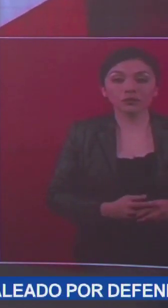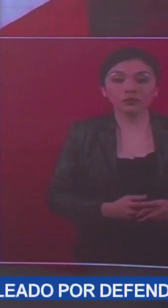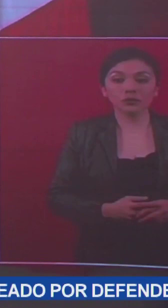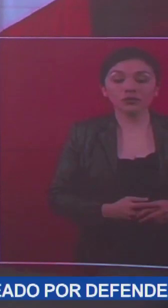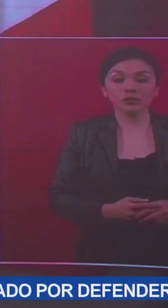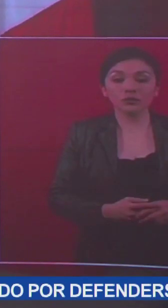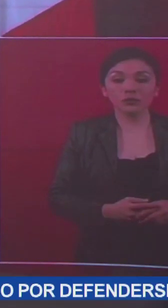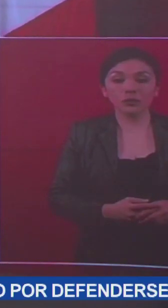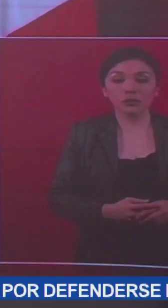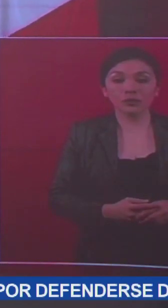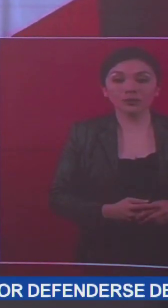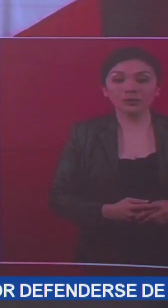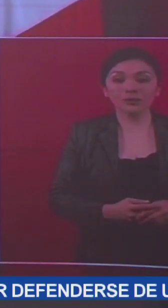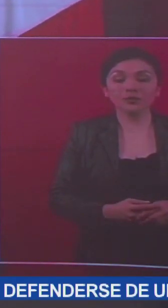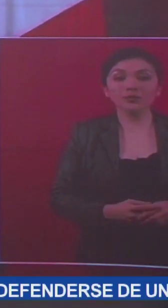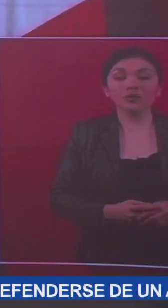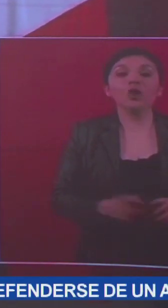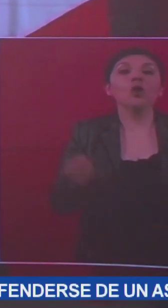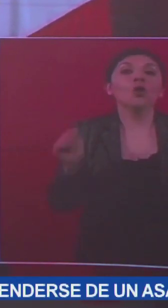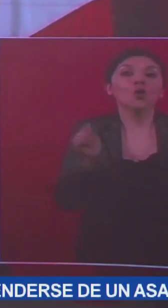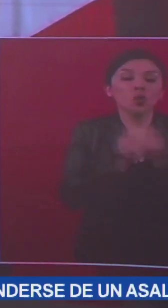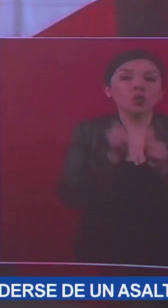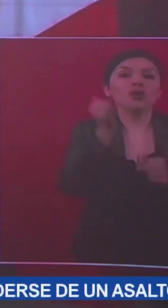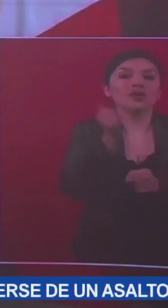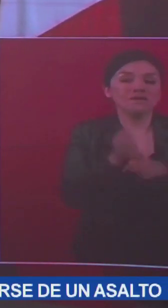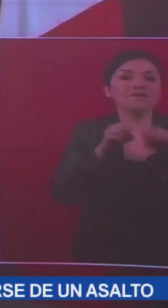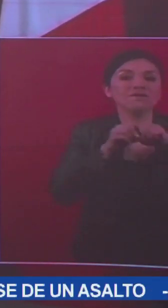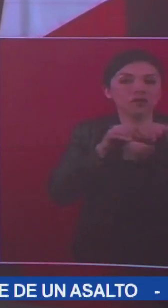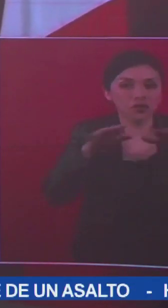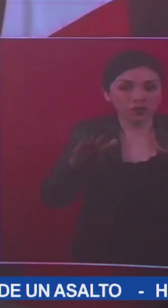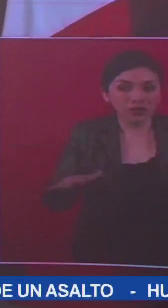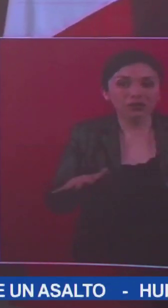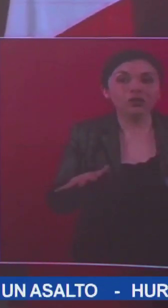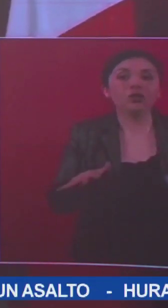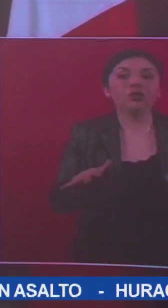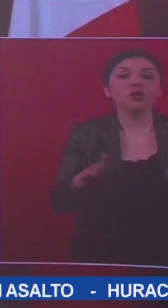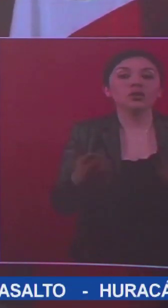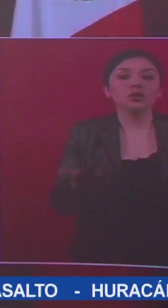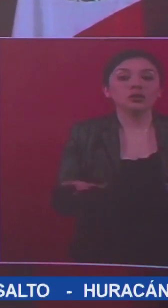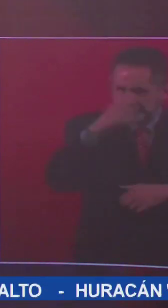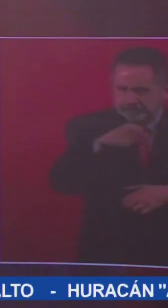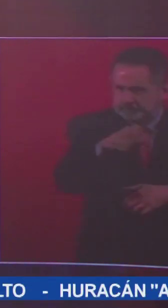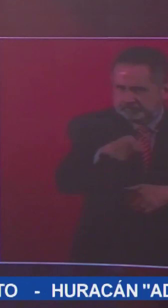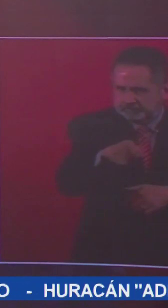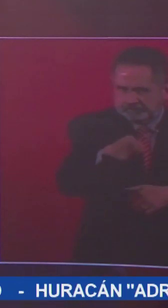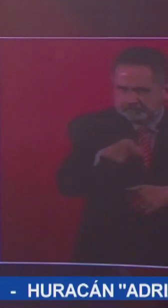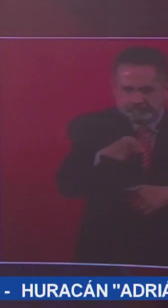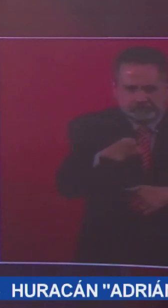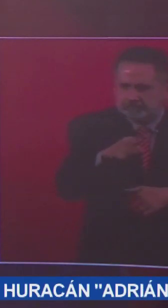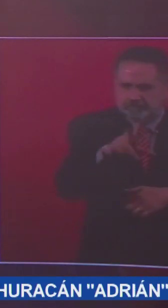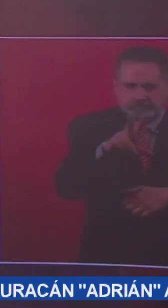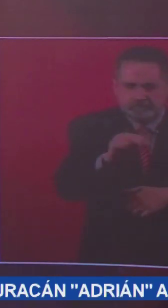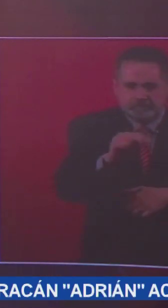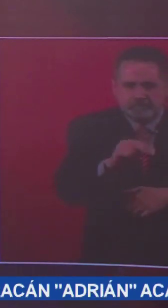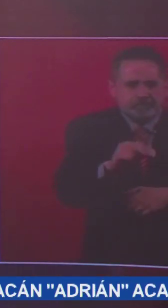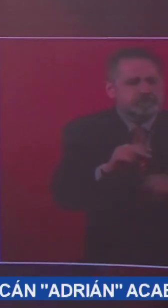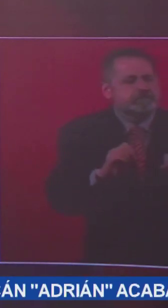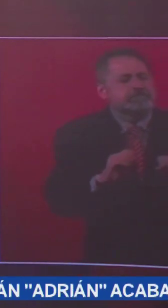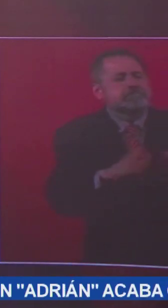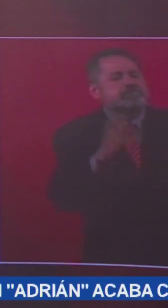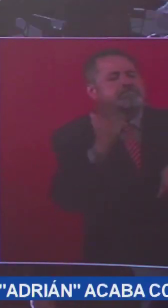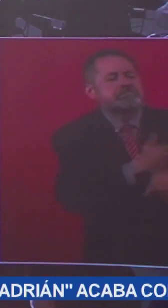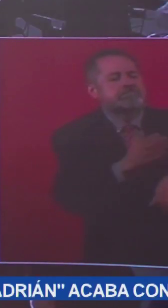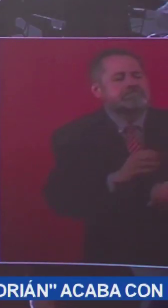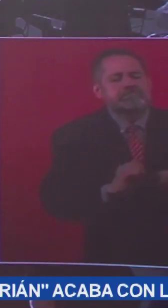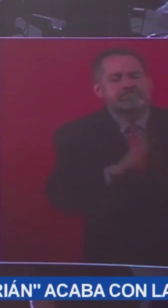están imponiendo la agenda de todos los días no es posible que la mayoría de los